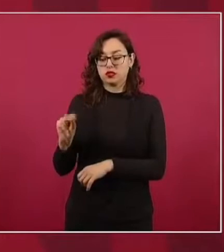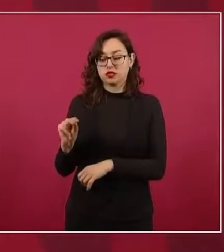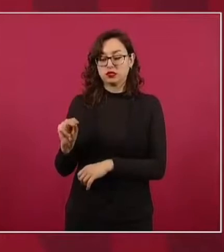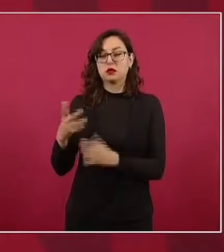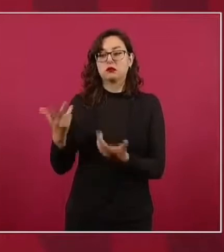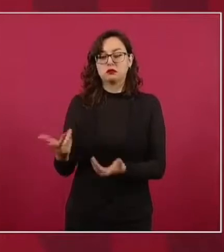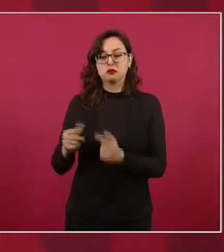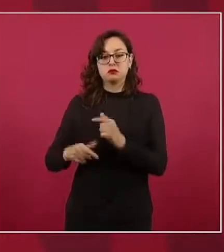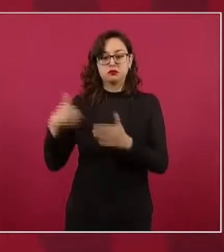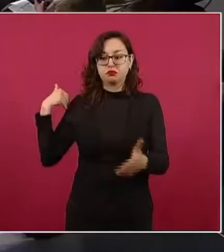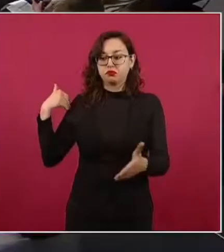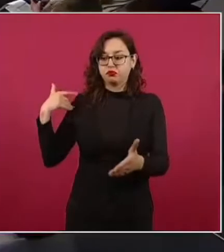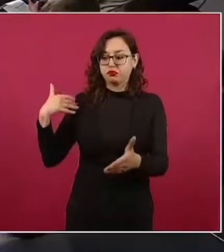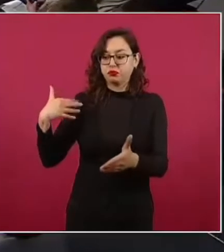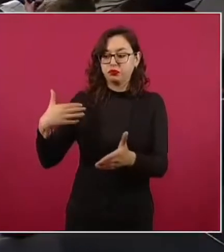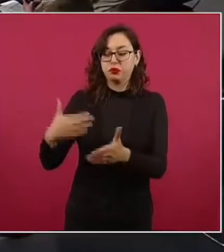1.500 municipios,